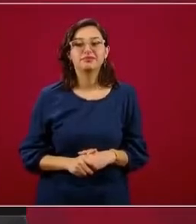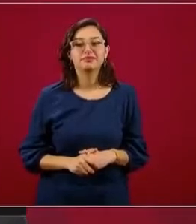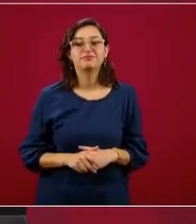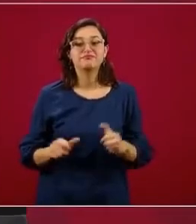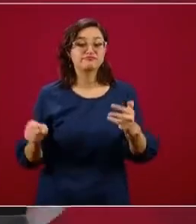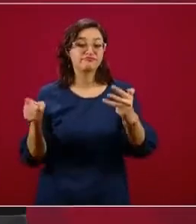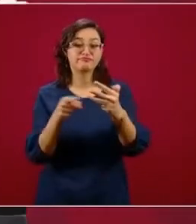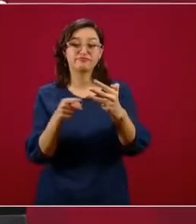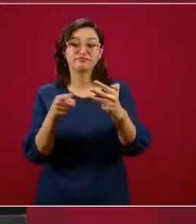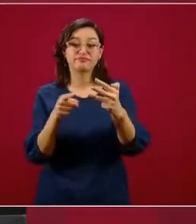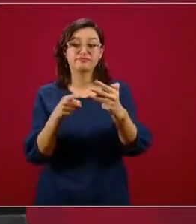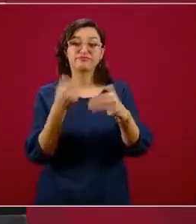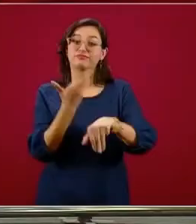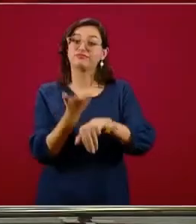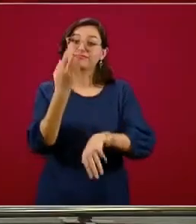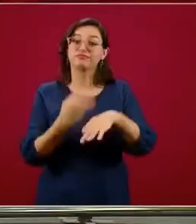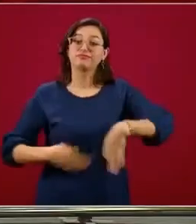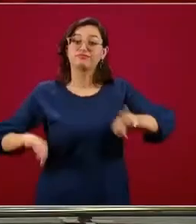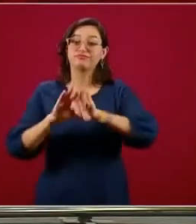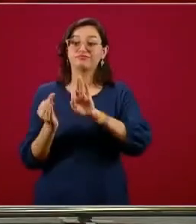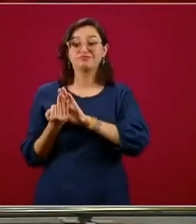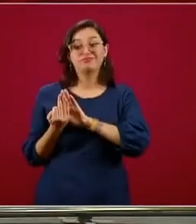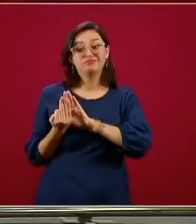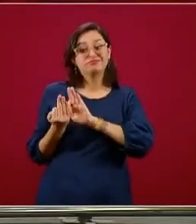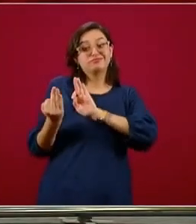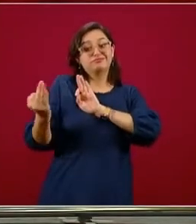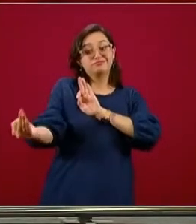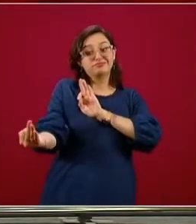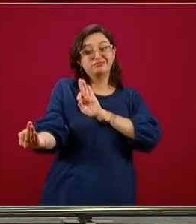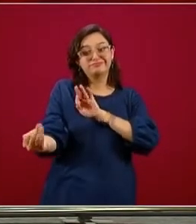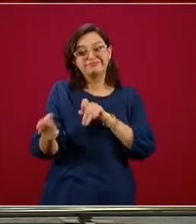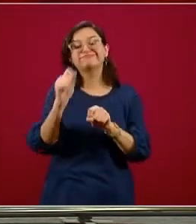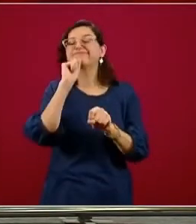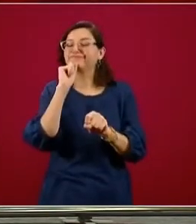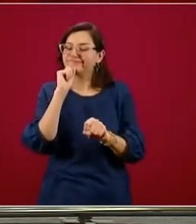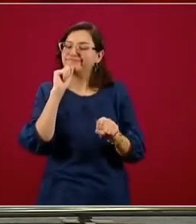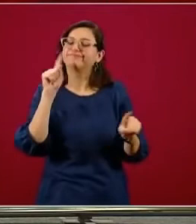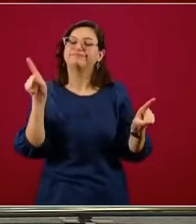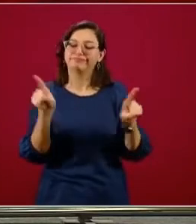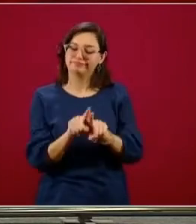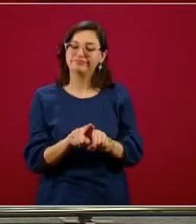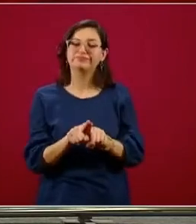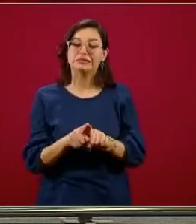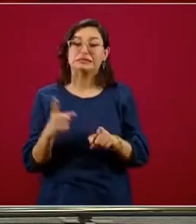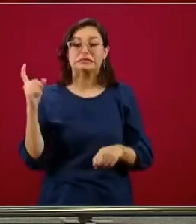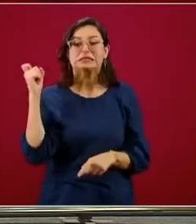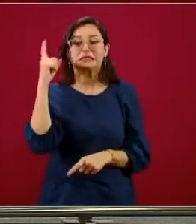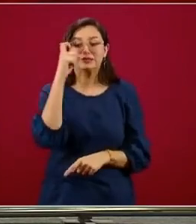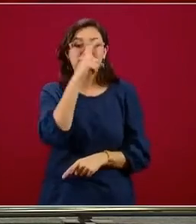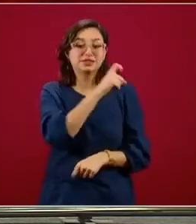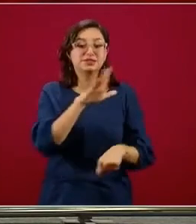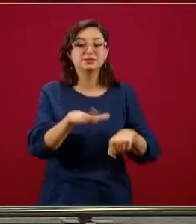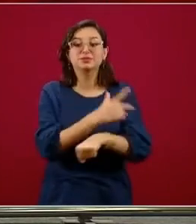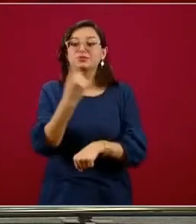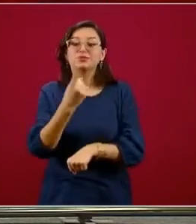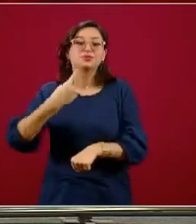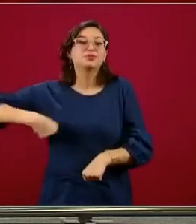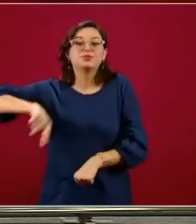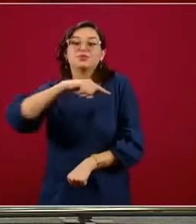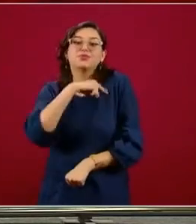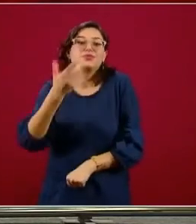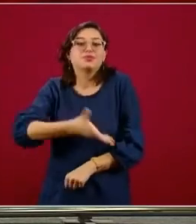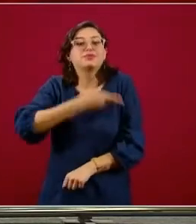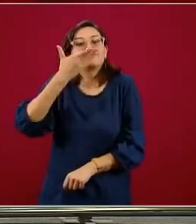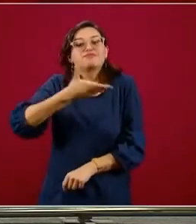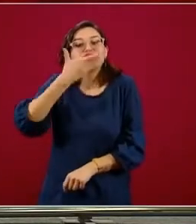Una tercera que es muy importante es la sana distancia. Eso hemos dicho que también puede ser un reto porque la manera en que nos saludamos, la manera